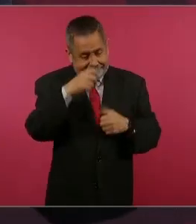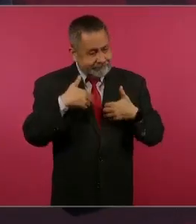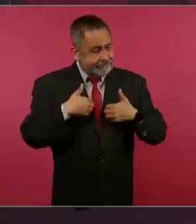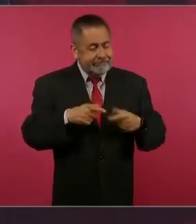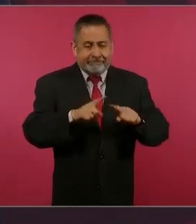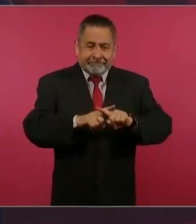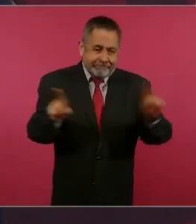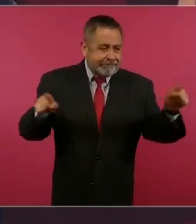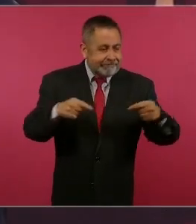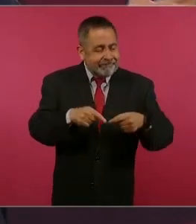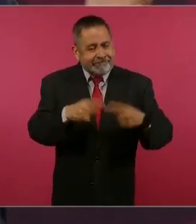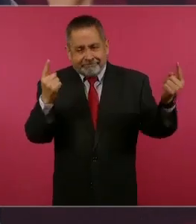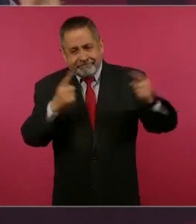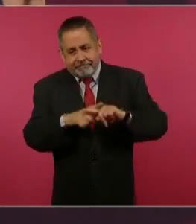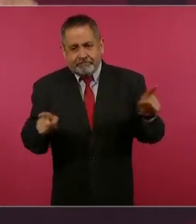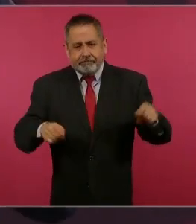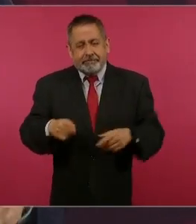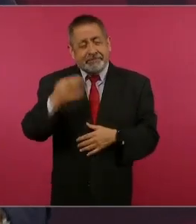Imagínense cuántos años